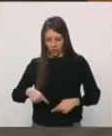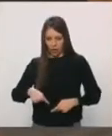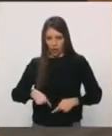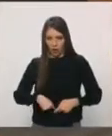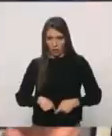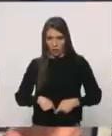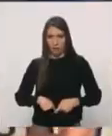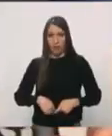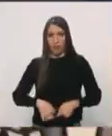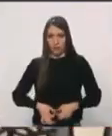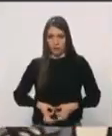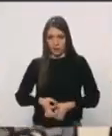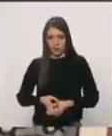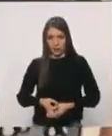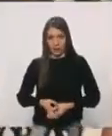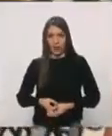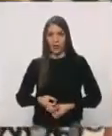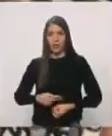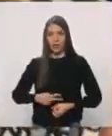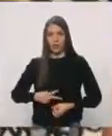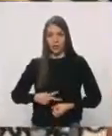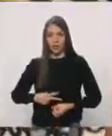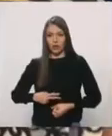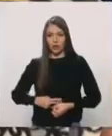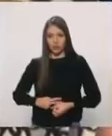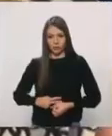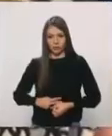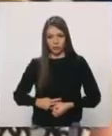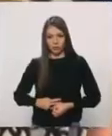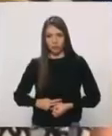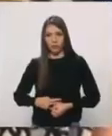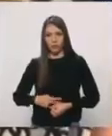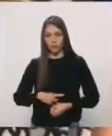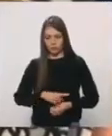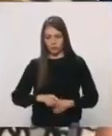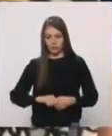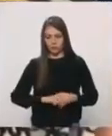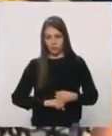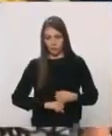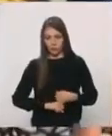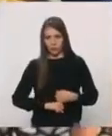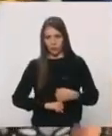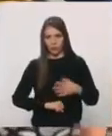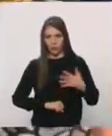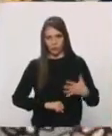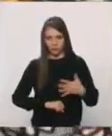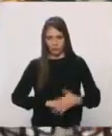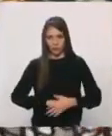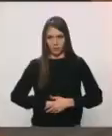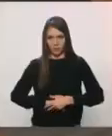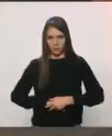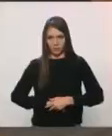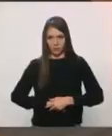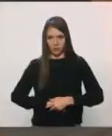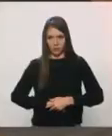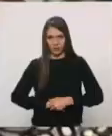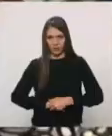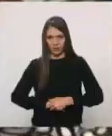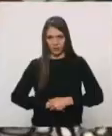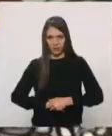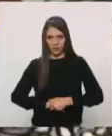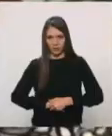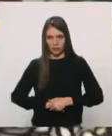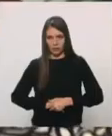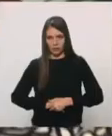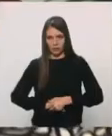por arriba, me coloco en la posición a la altura de la boca del estómago, puño cerrado, palma extendida, no te voy a presionar y voy a hacer este